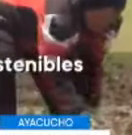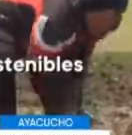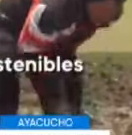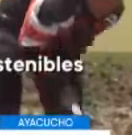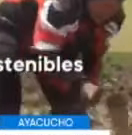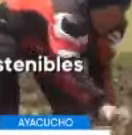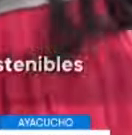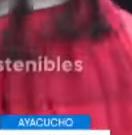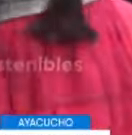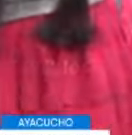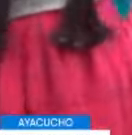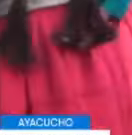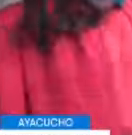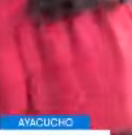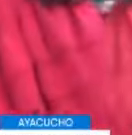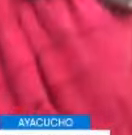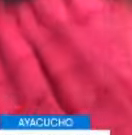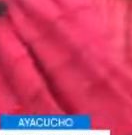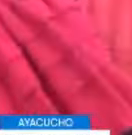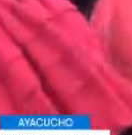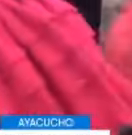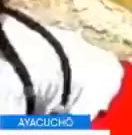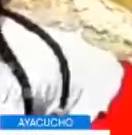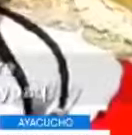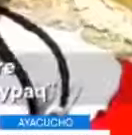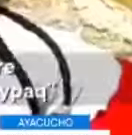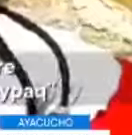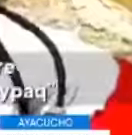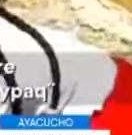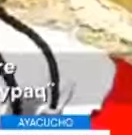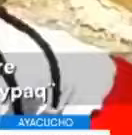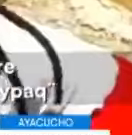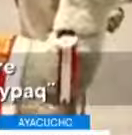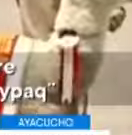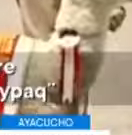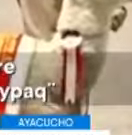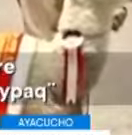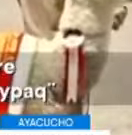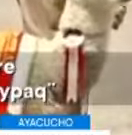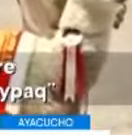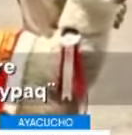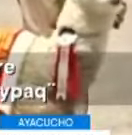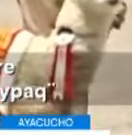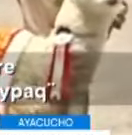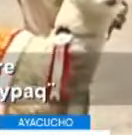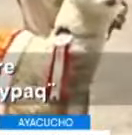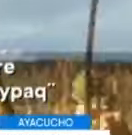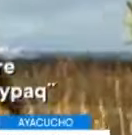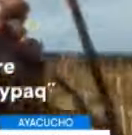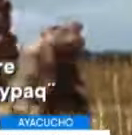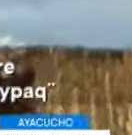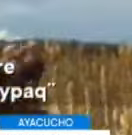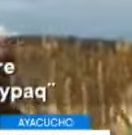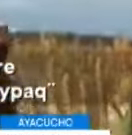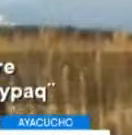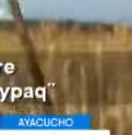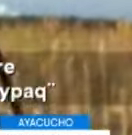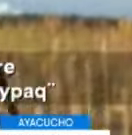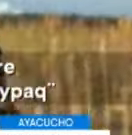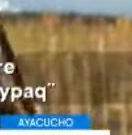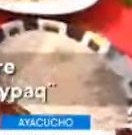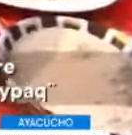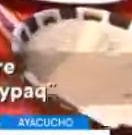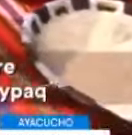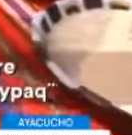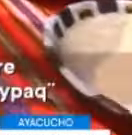pitja. Kipka concurso virtual Pro Compite 2020 Satwawa Kistaparaki. Atipta Sipayani. Suma